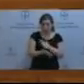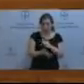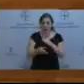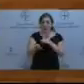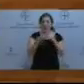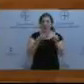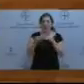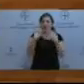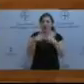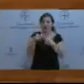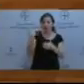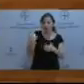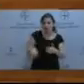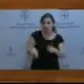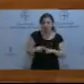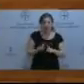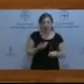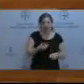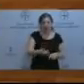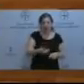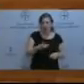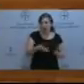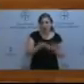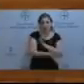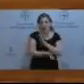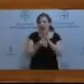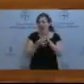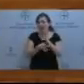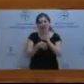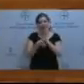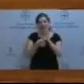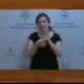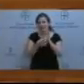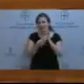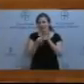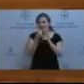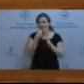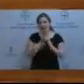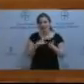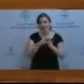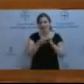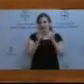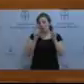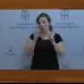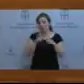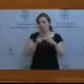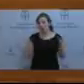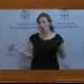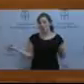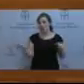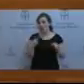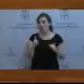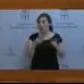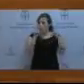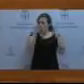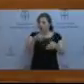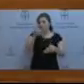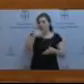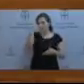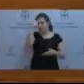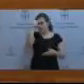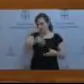están a la altura de la calidad que debiera tener el sistema educativo asturiano. Usted es conocedor de esas necesidades,